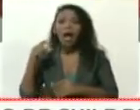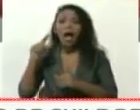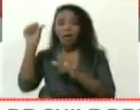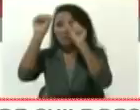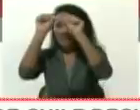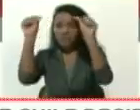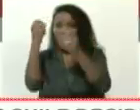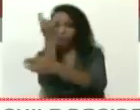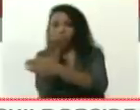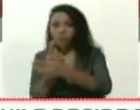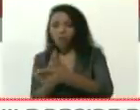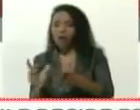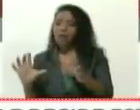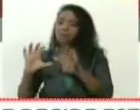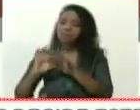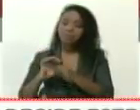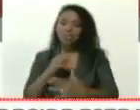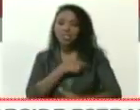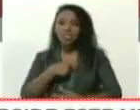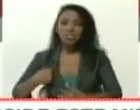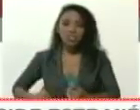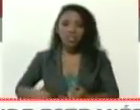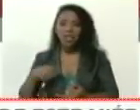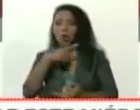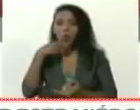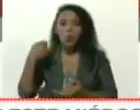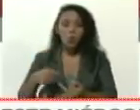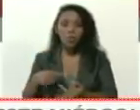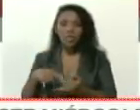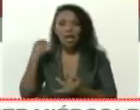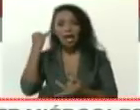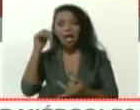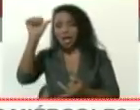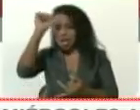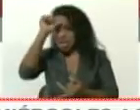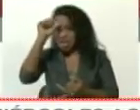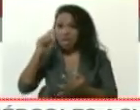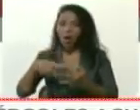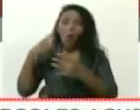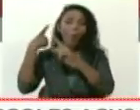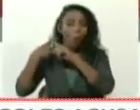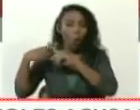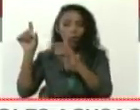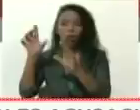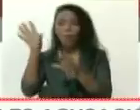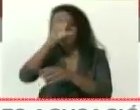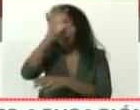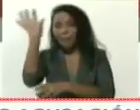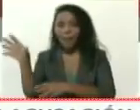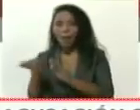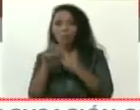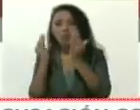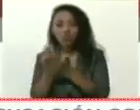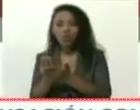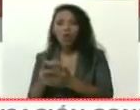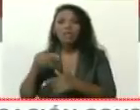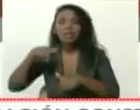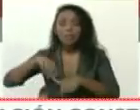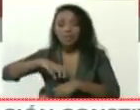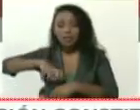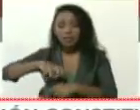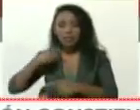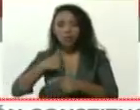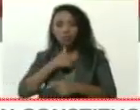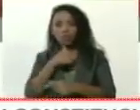China, con aliados como Rusia, India y otros países en el mundo y de la región también. Y hemos